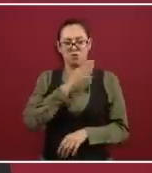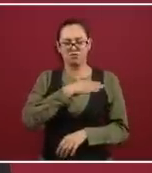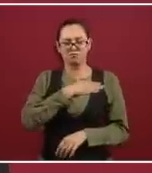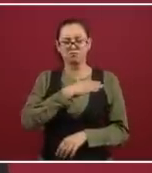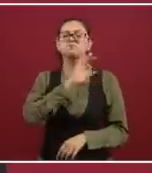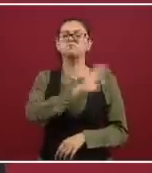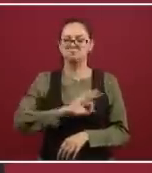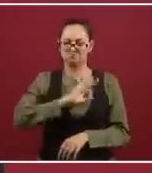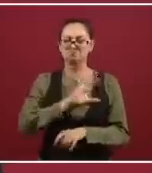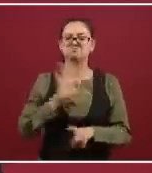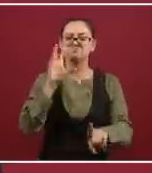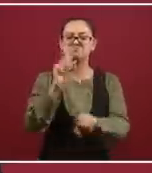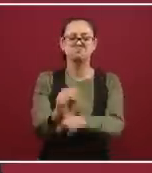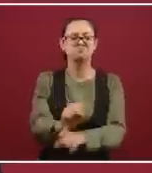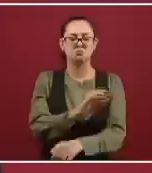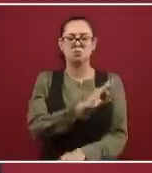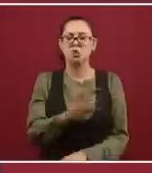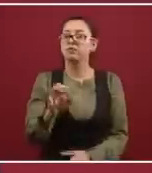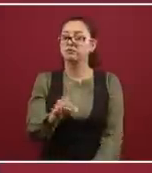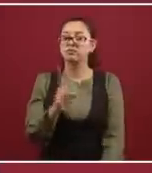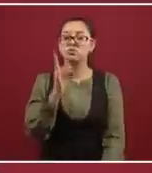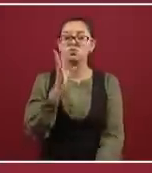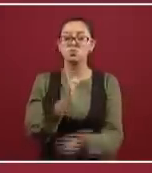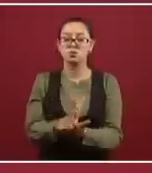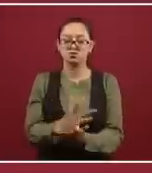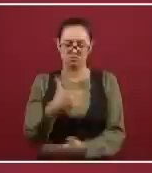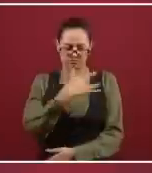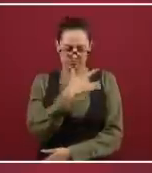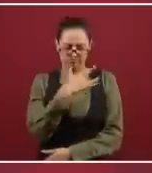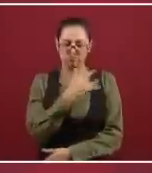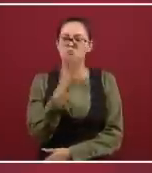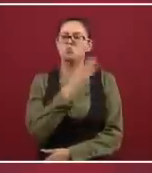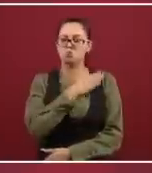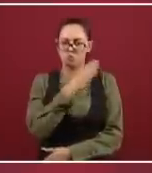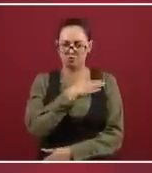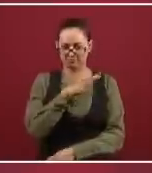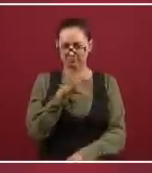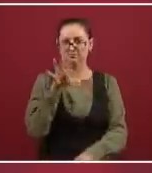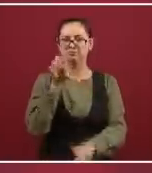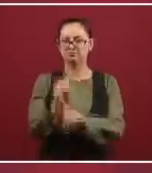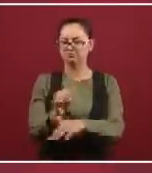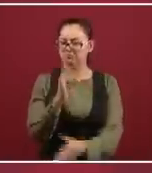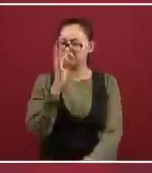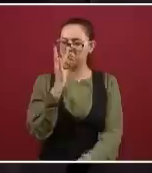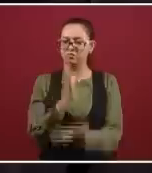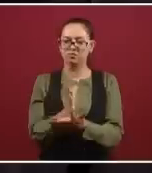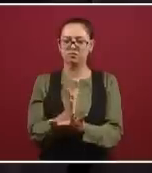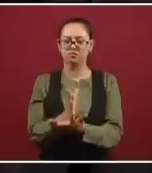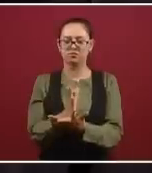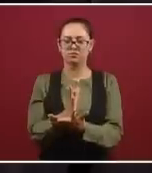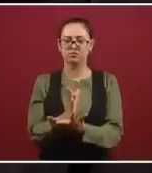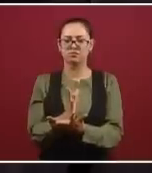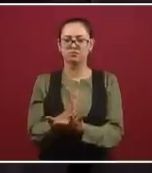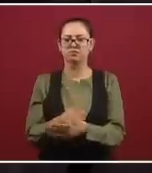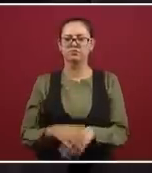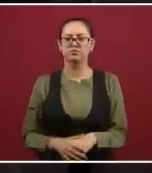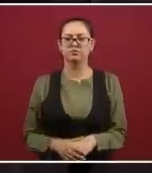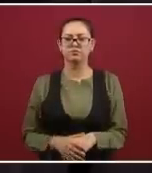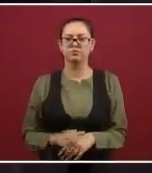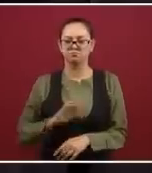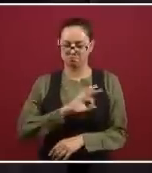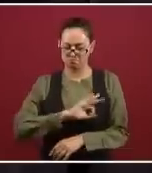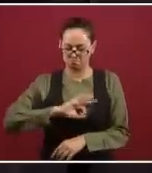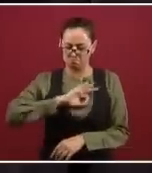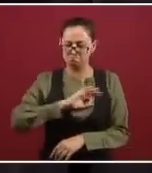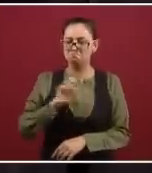solo siendo buenos, de buen corazón, vamos a tener felicidad